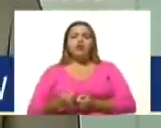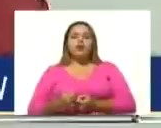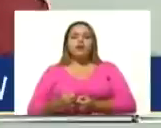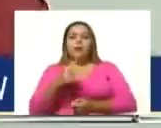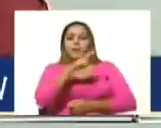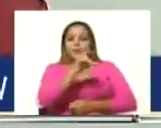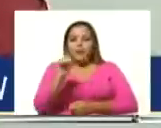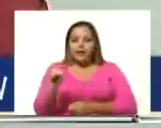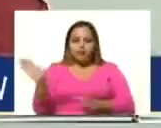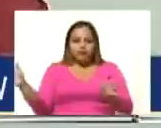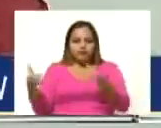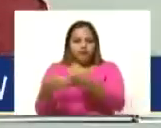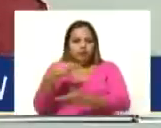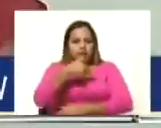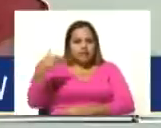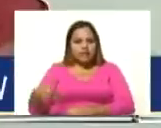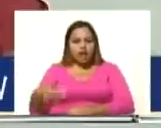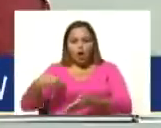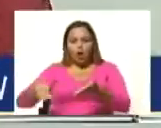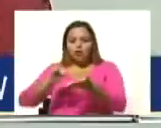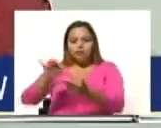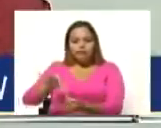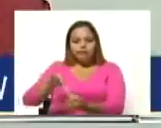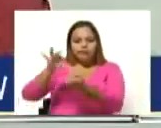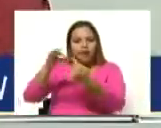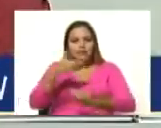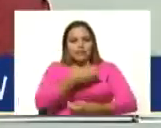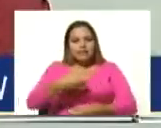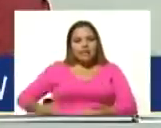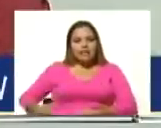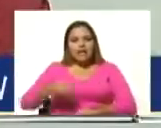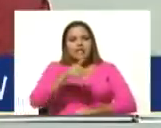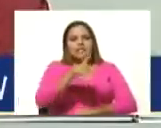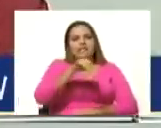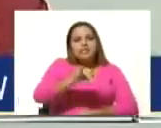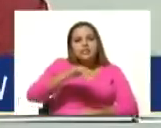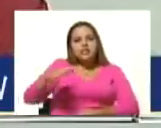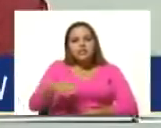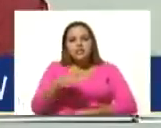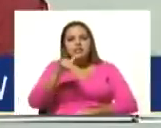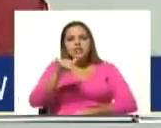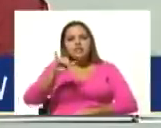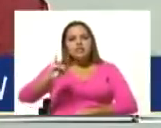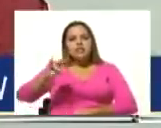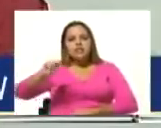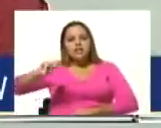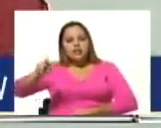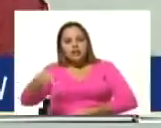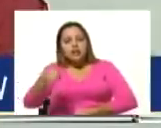por los resultados, por la reelección del presidente Xi Jinping, por